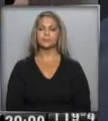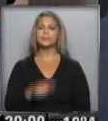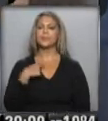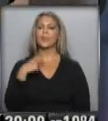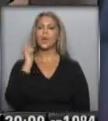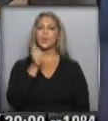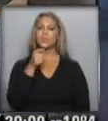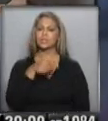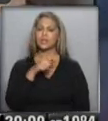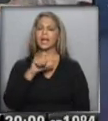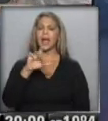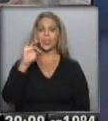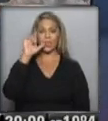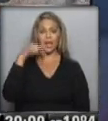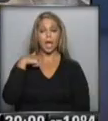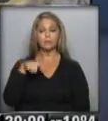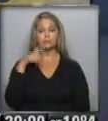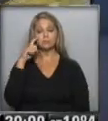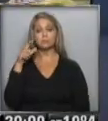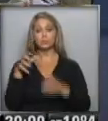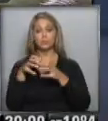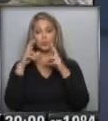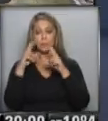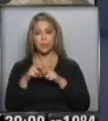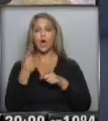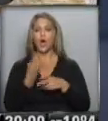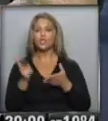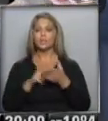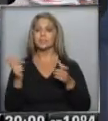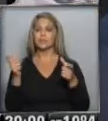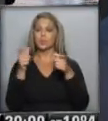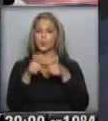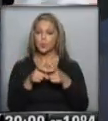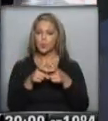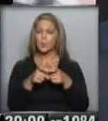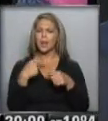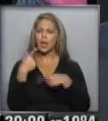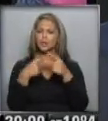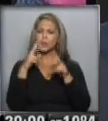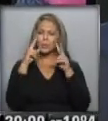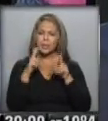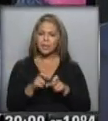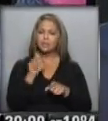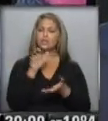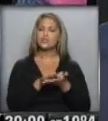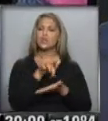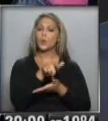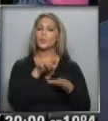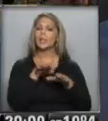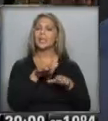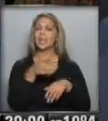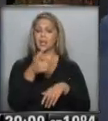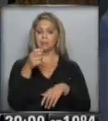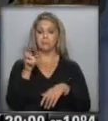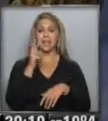Causa Candela, la Comisión Investigadora del Senado bonaerense volvió a reunirse hoy para motorizar la investigación sobre el caso de la nena asesinada